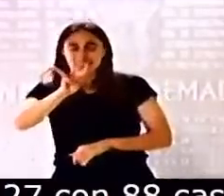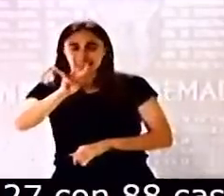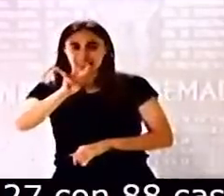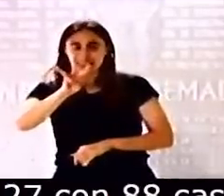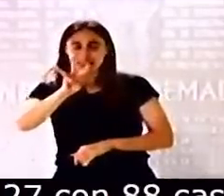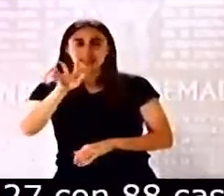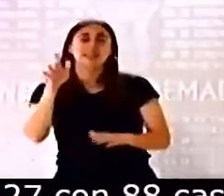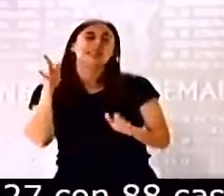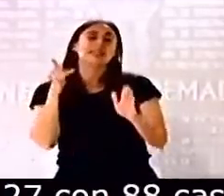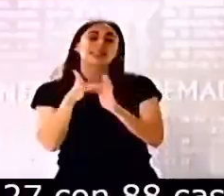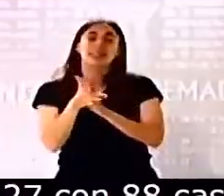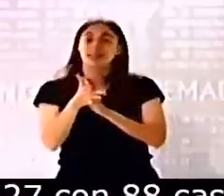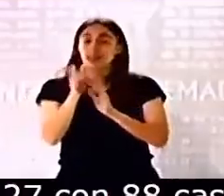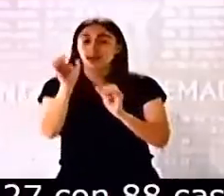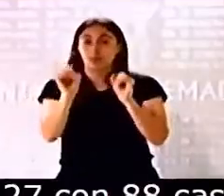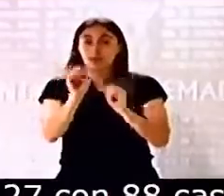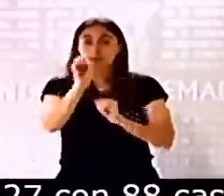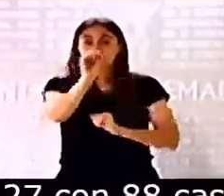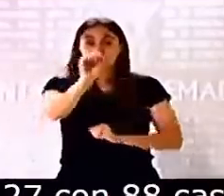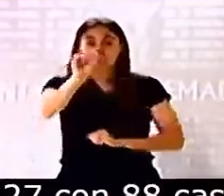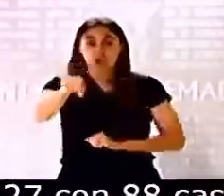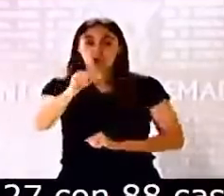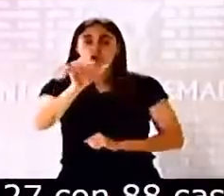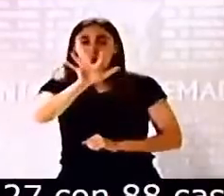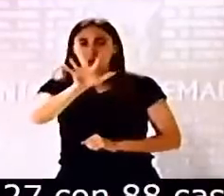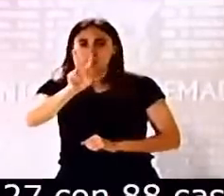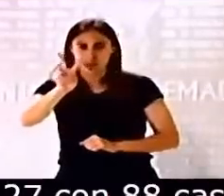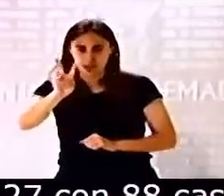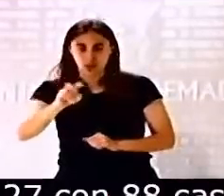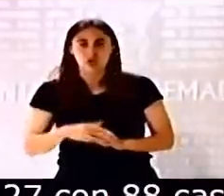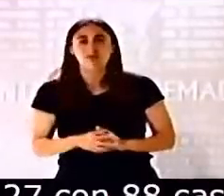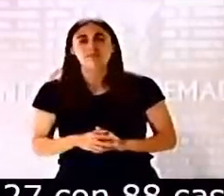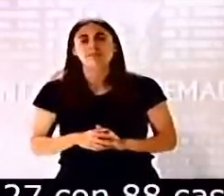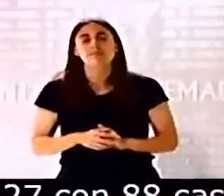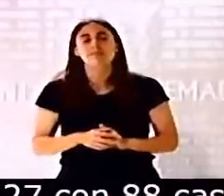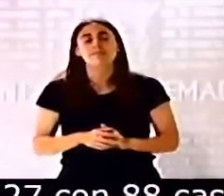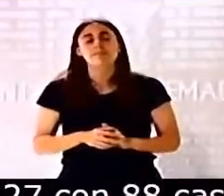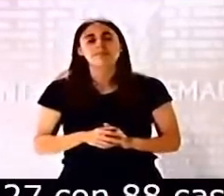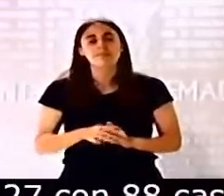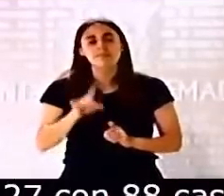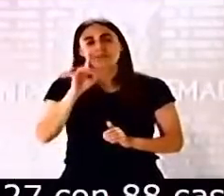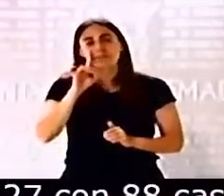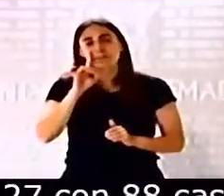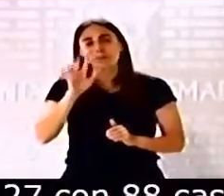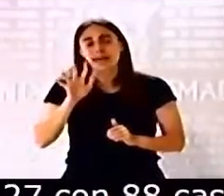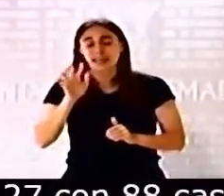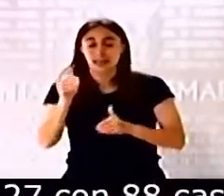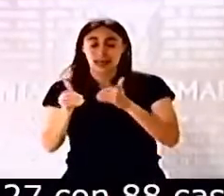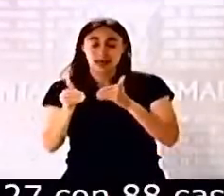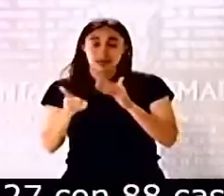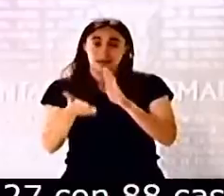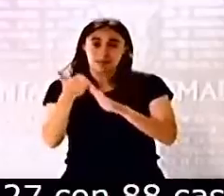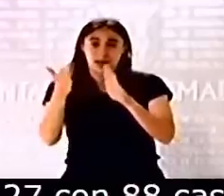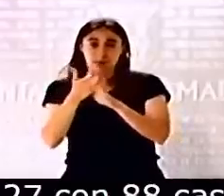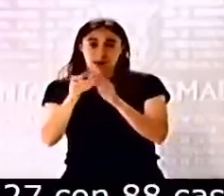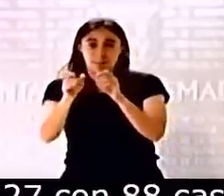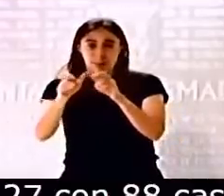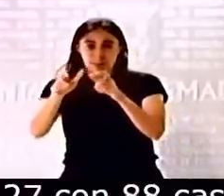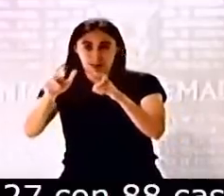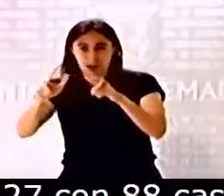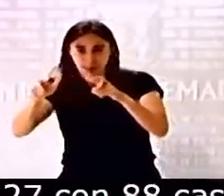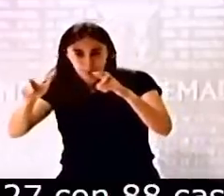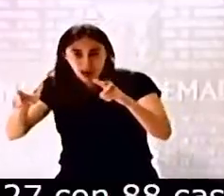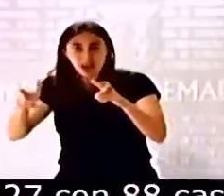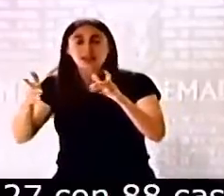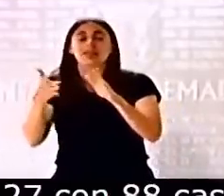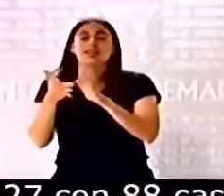de tasas de 0,52. Con una tendencia todavía al crecimiento en los próximos días. No esperamos que la